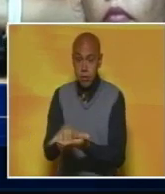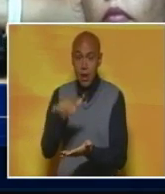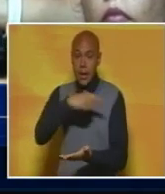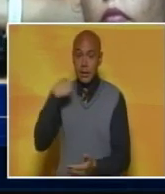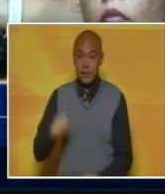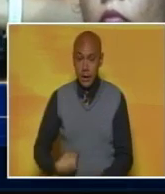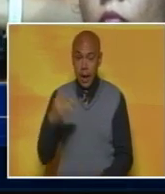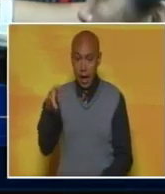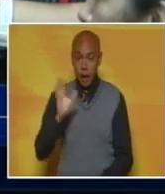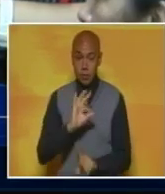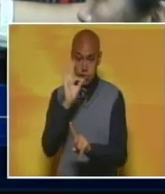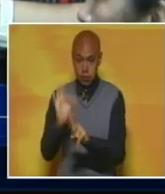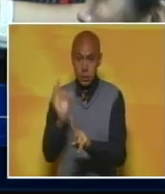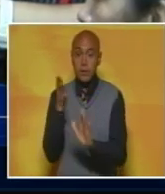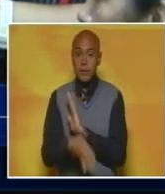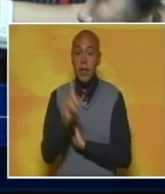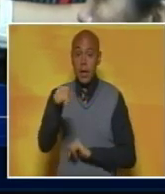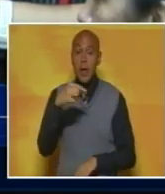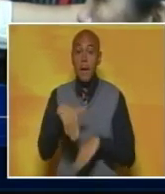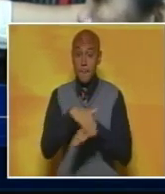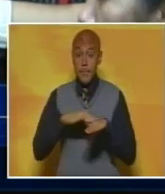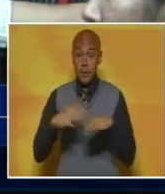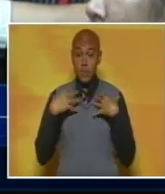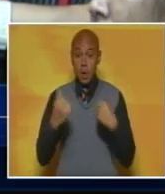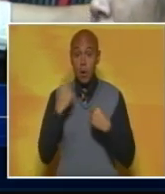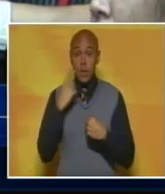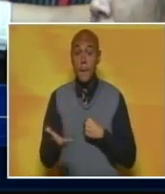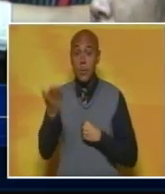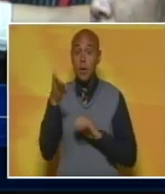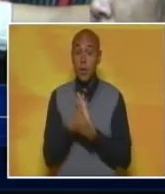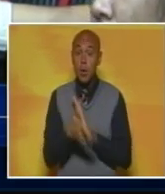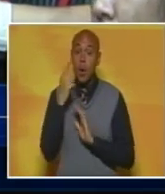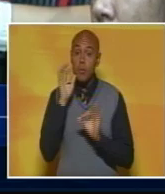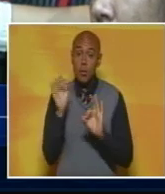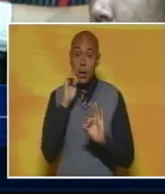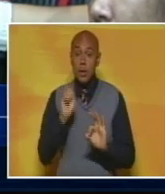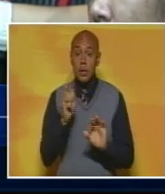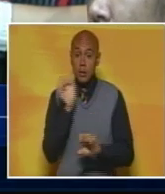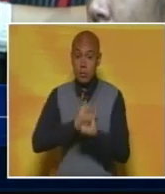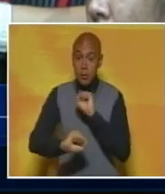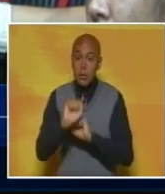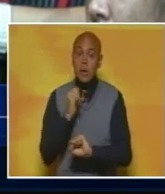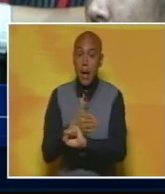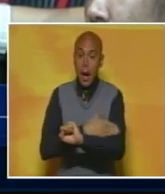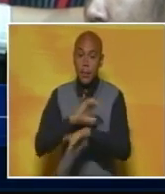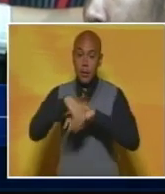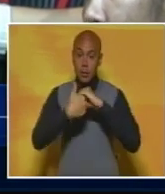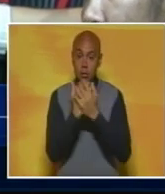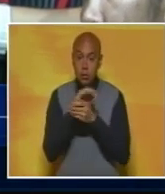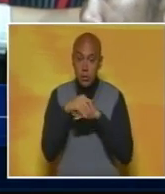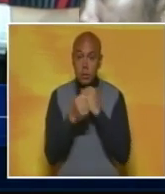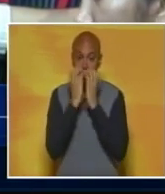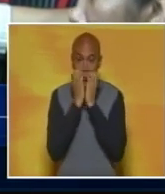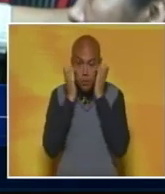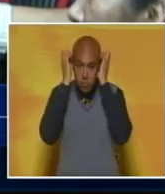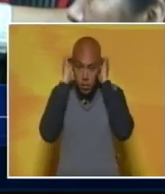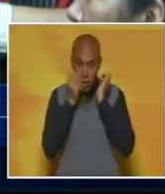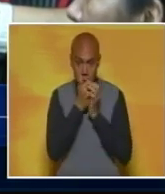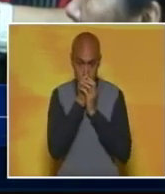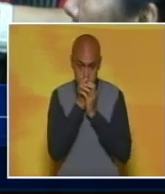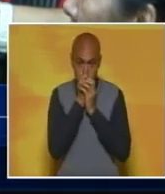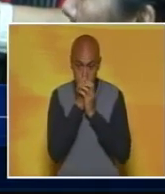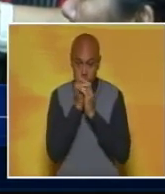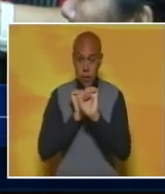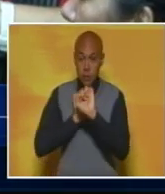China. El ministro de Salud enfatizó la importancia de prevenir las gripes lavándose las manos, cubriéndose la boca y la nariz para toser o